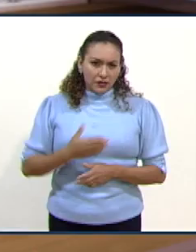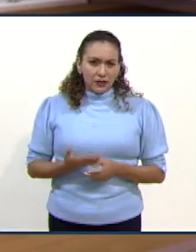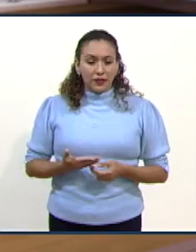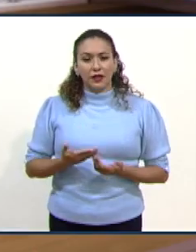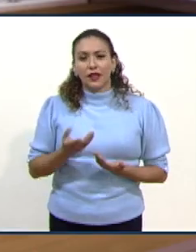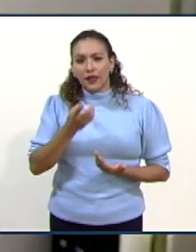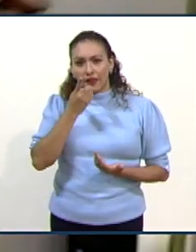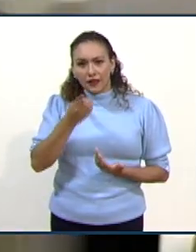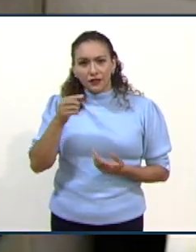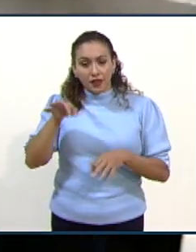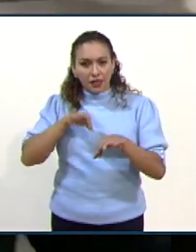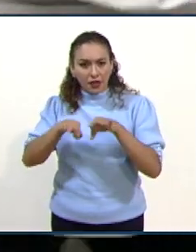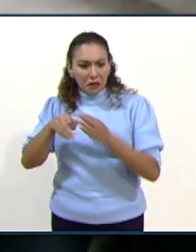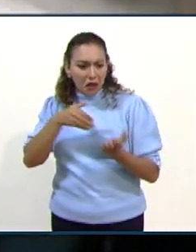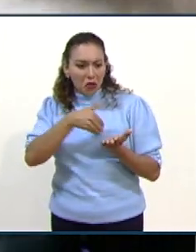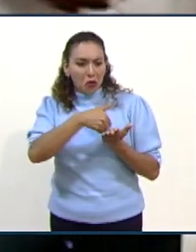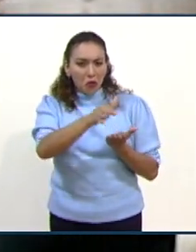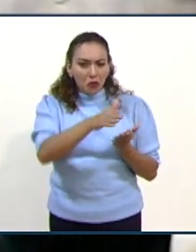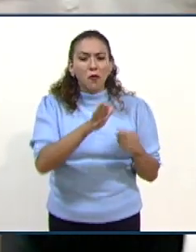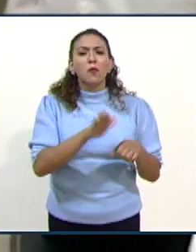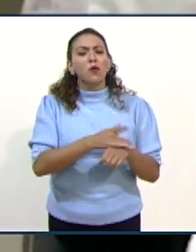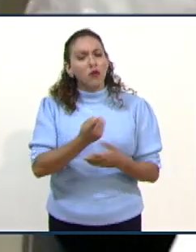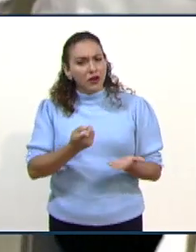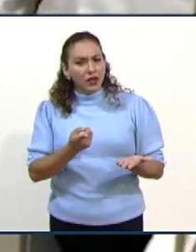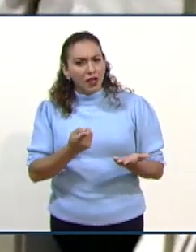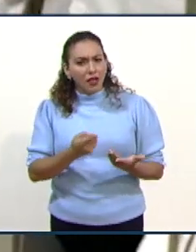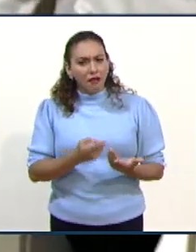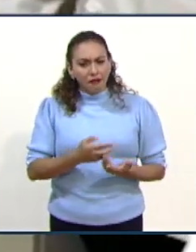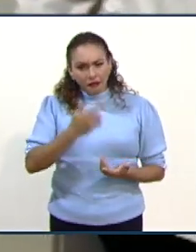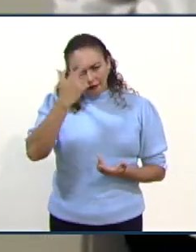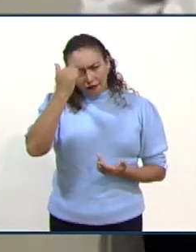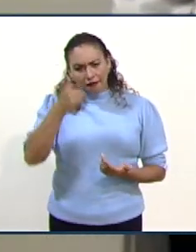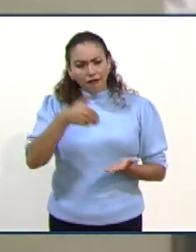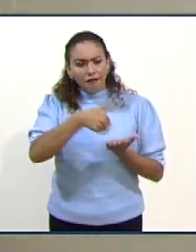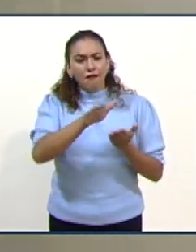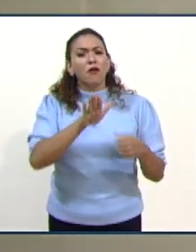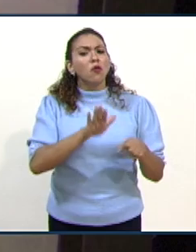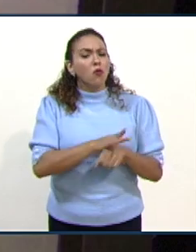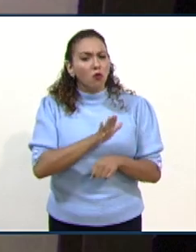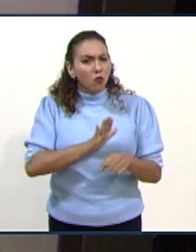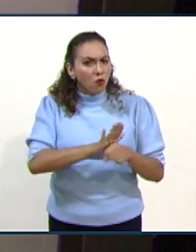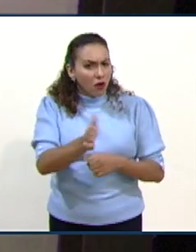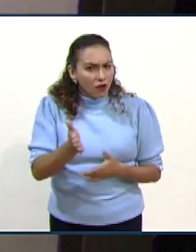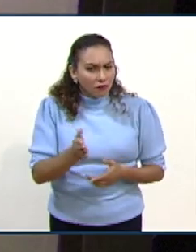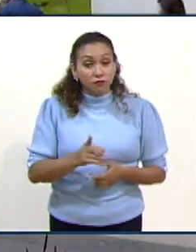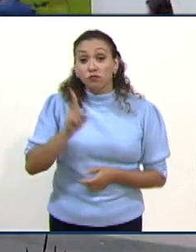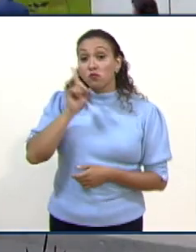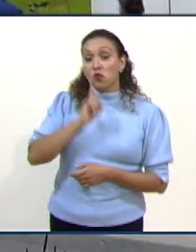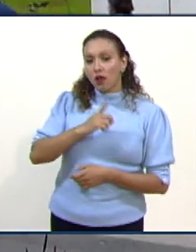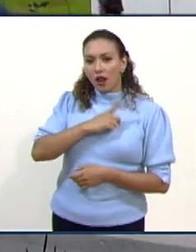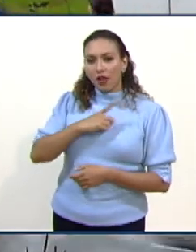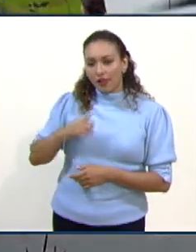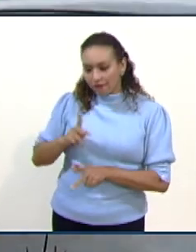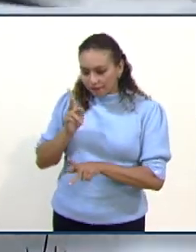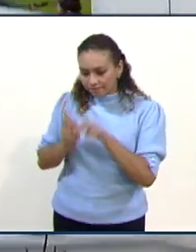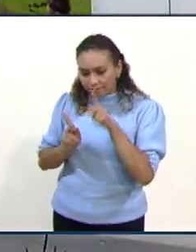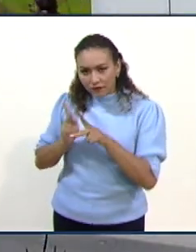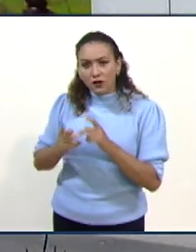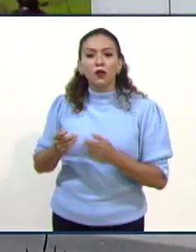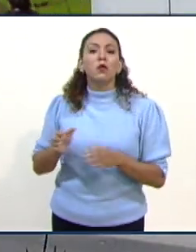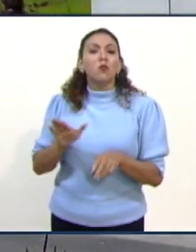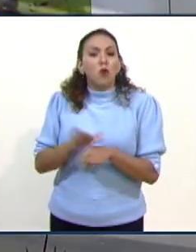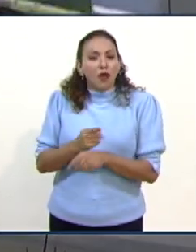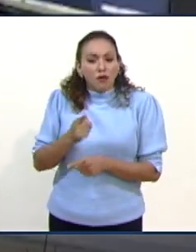despido injustificado relacionado con faltas injustificadas, es innecesario agotar la conciliación